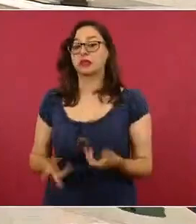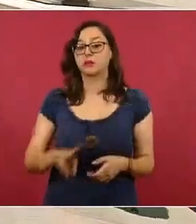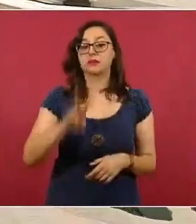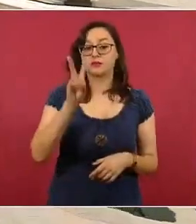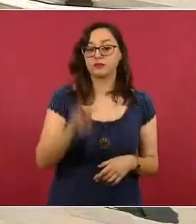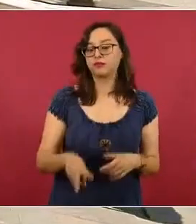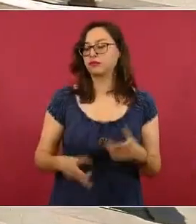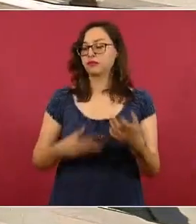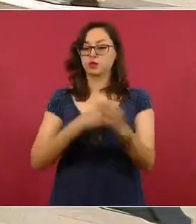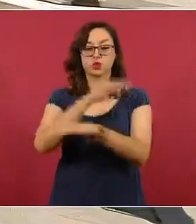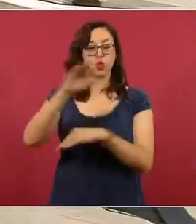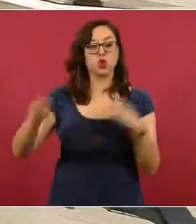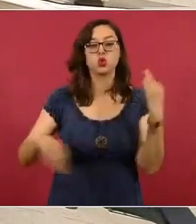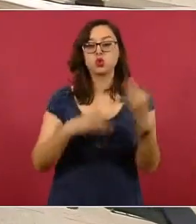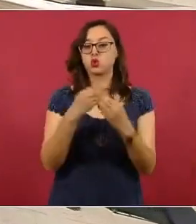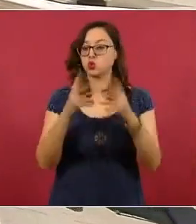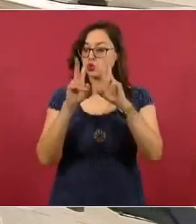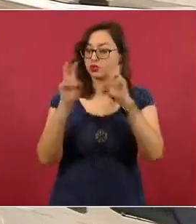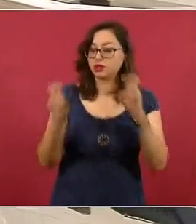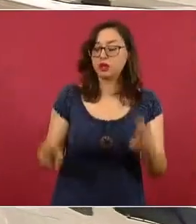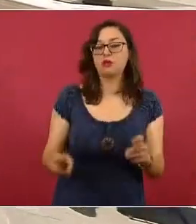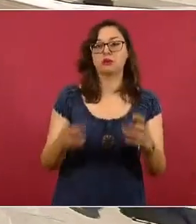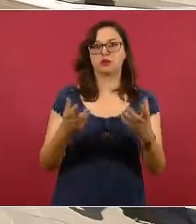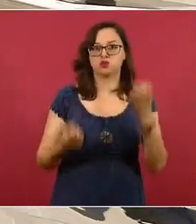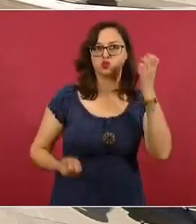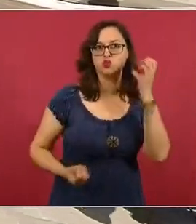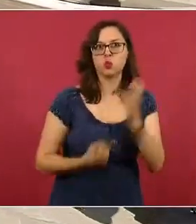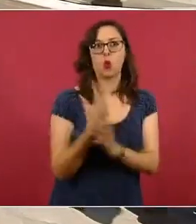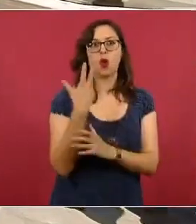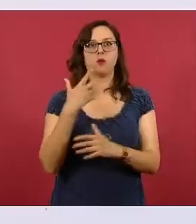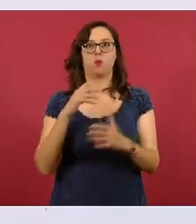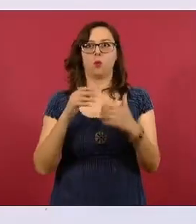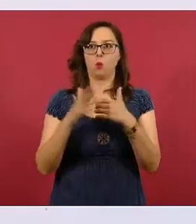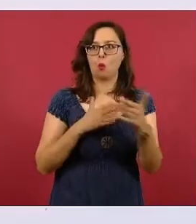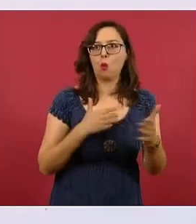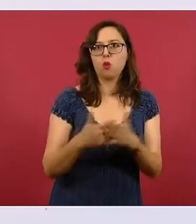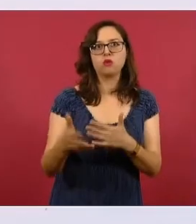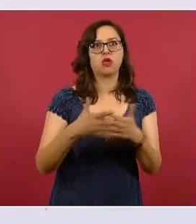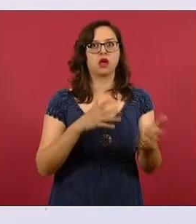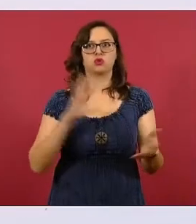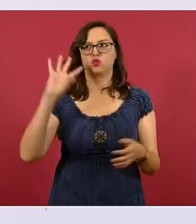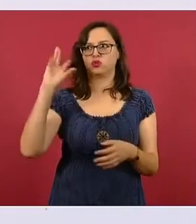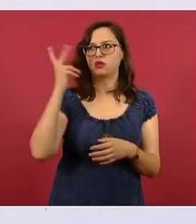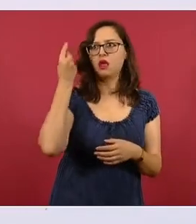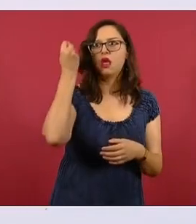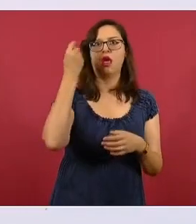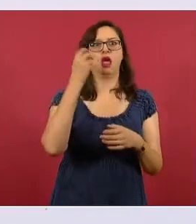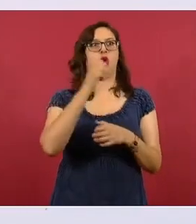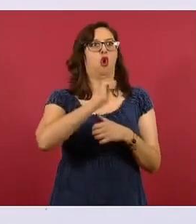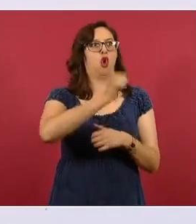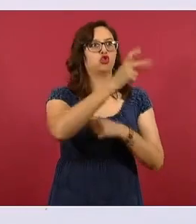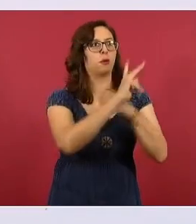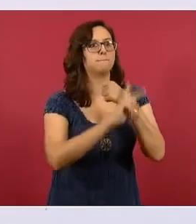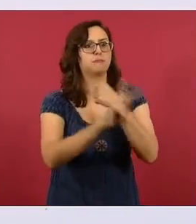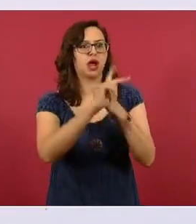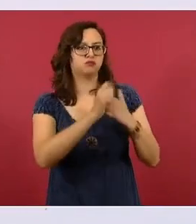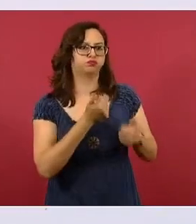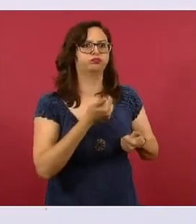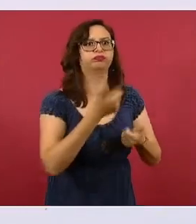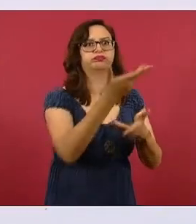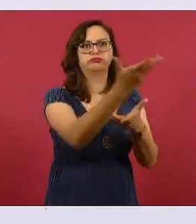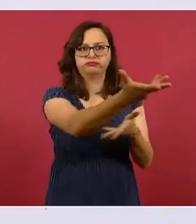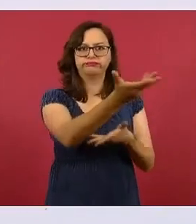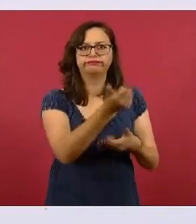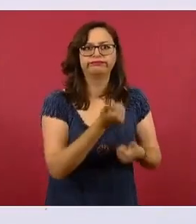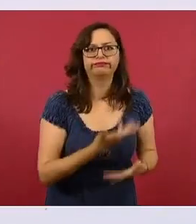tecnificada, la de exportación es indispensable, pero la producción para el autoconsumo es una premisa para la soberanía